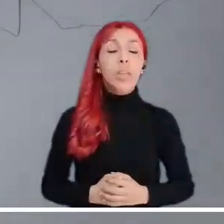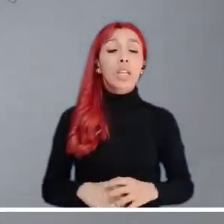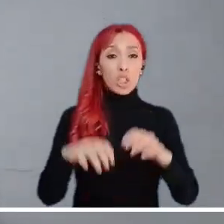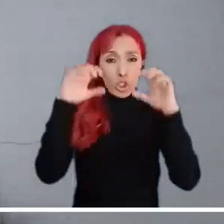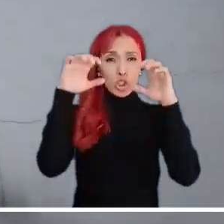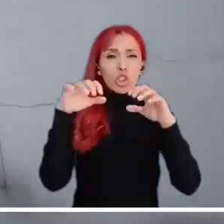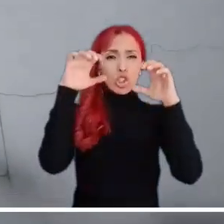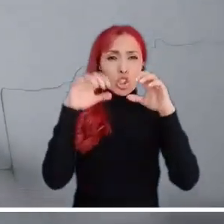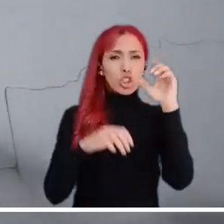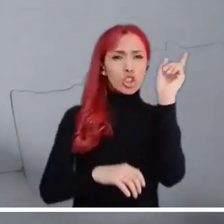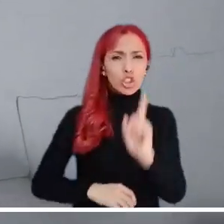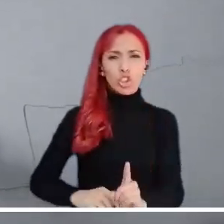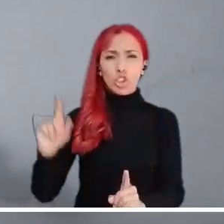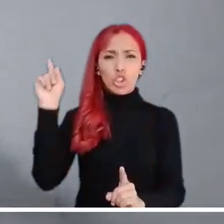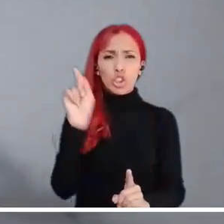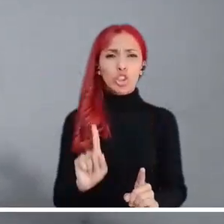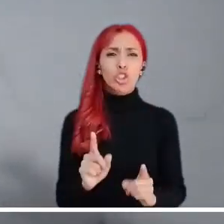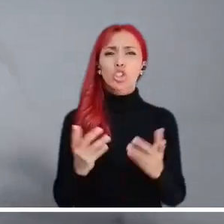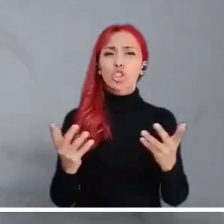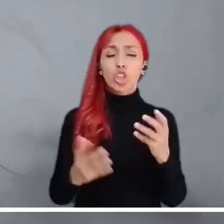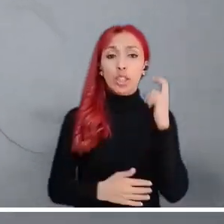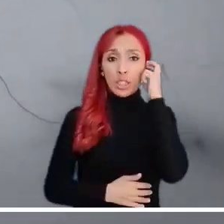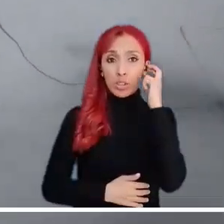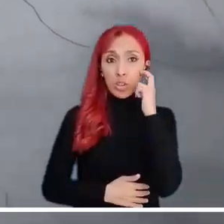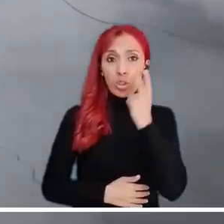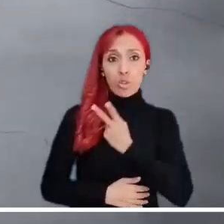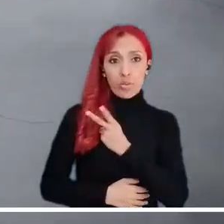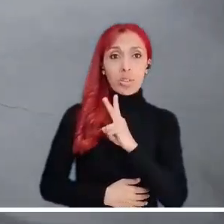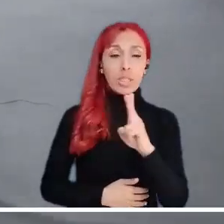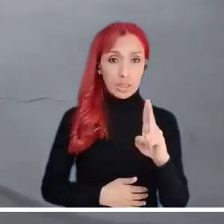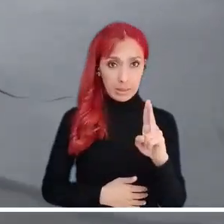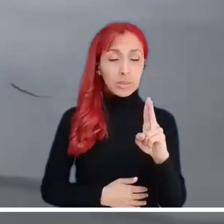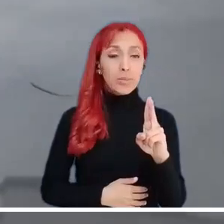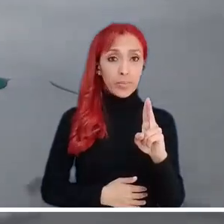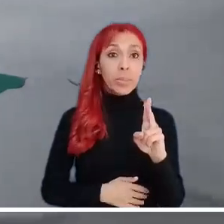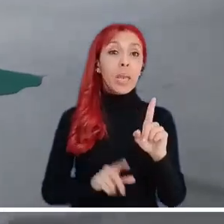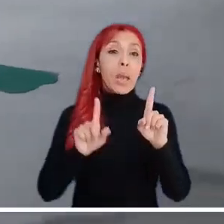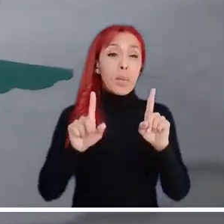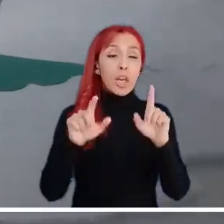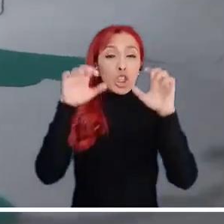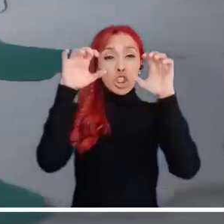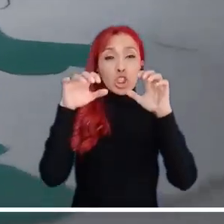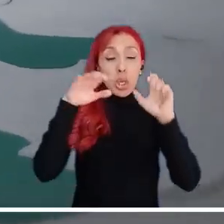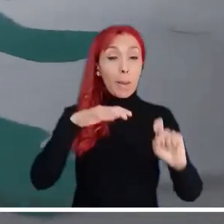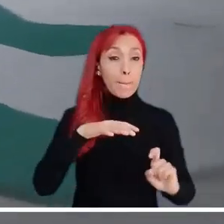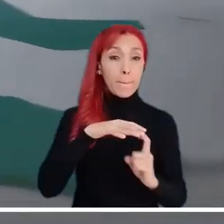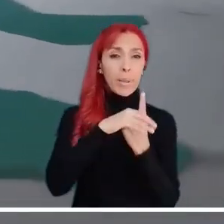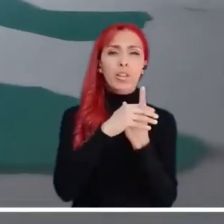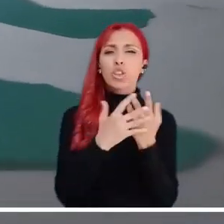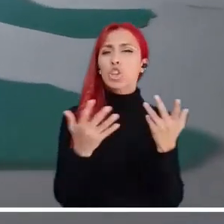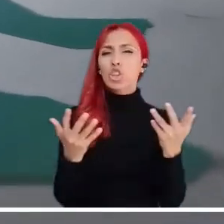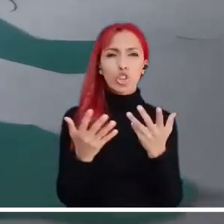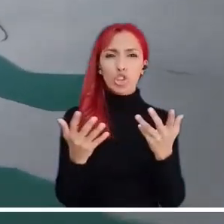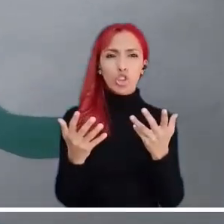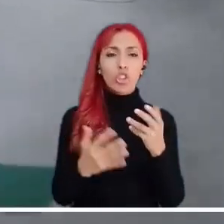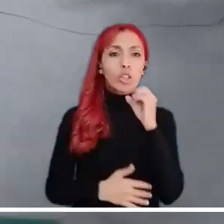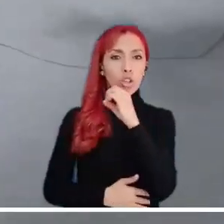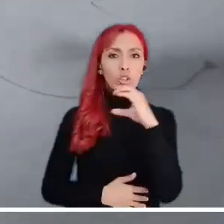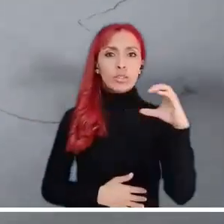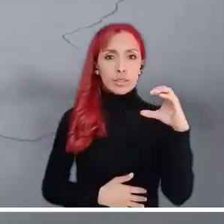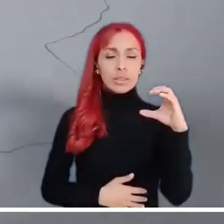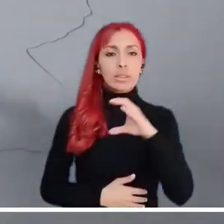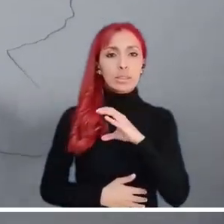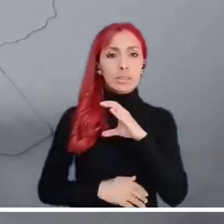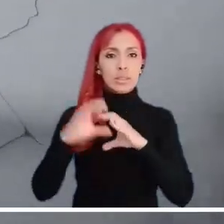moderadas y descargas eléctricas se anuncian en Chocó y Valle del Cauca, mientras que lluvias ocasionales se esperan en